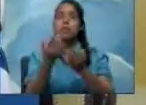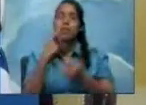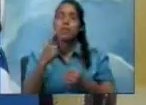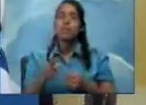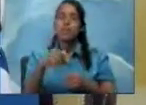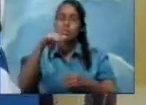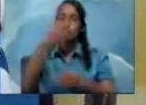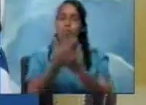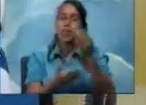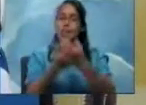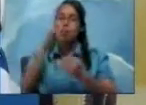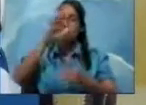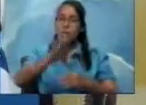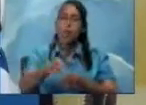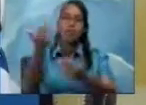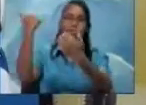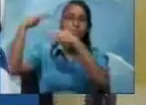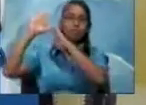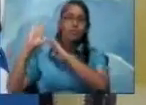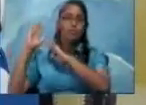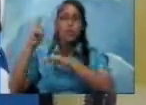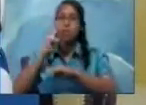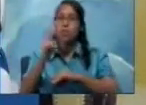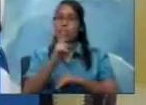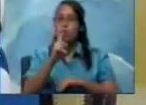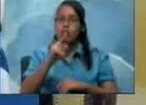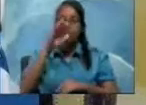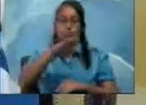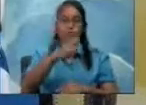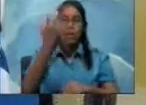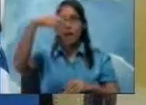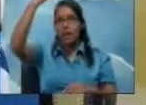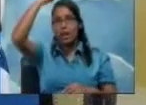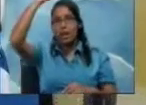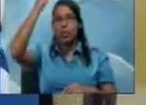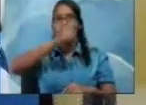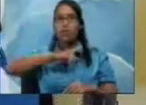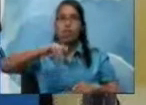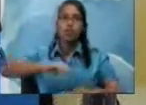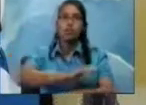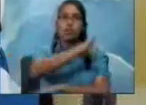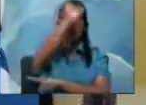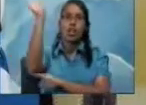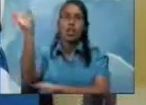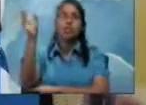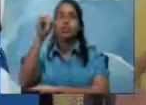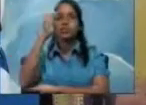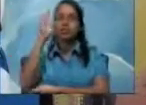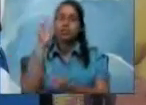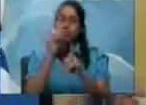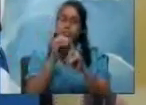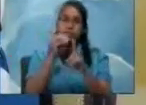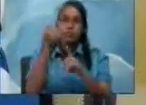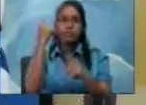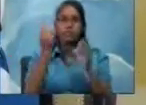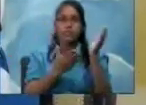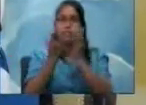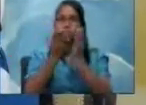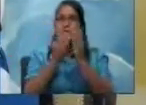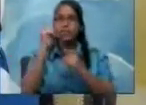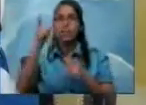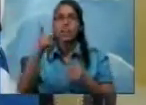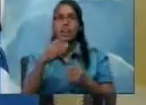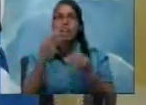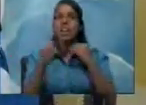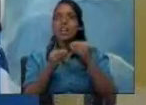mano en el arado y Mira hacia atrás no es acto para el reino de los cielos Dios te llamó para servirle a él que haces escondido en la